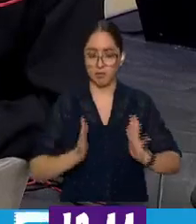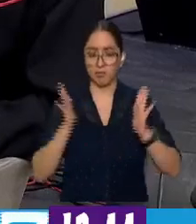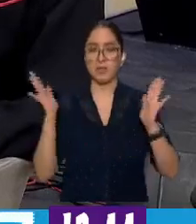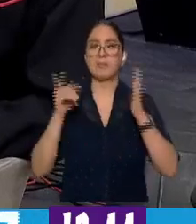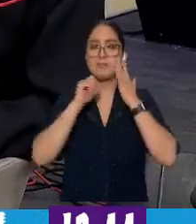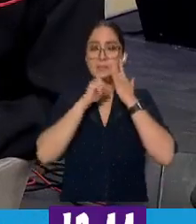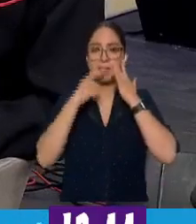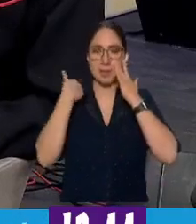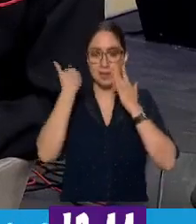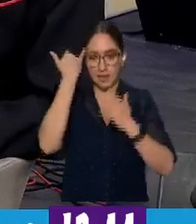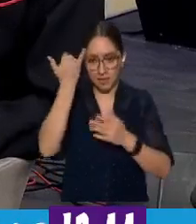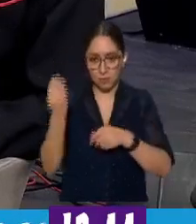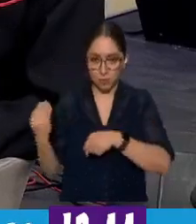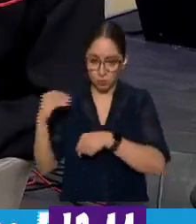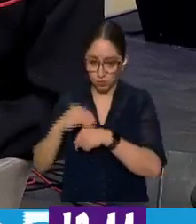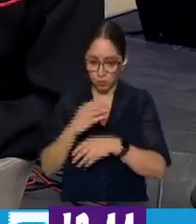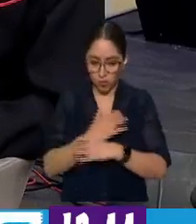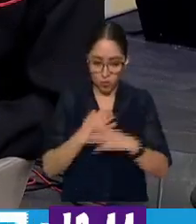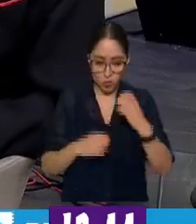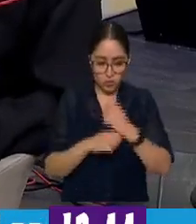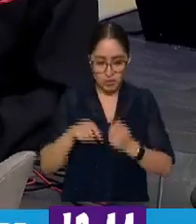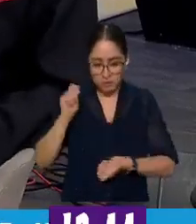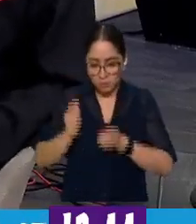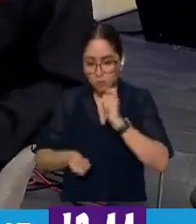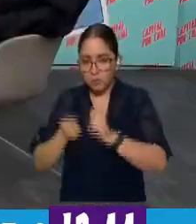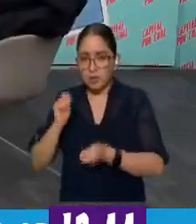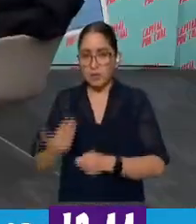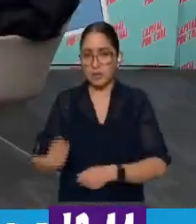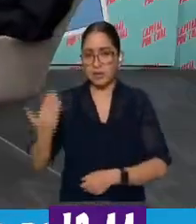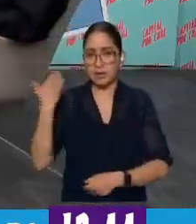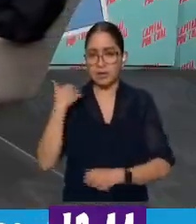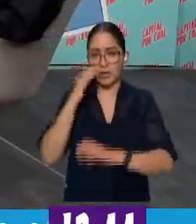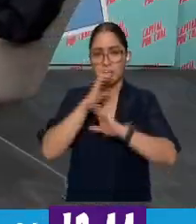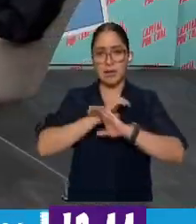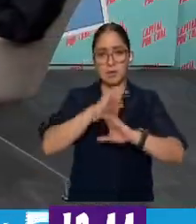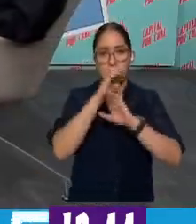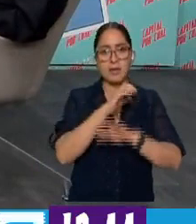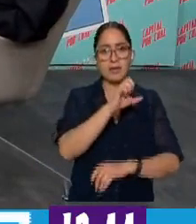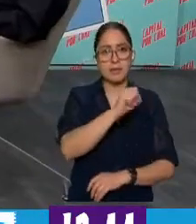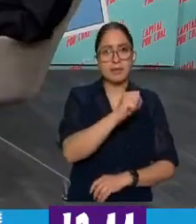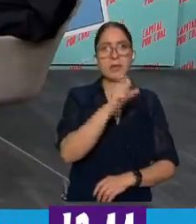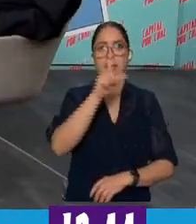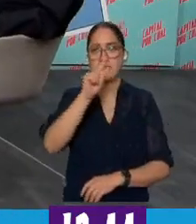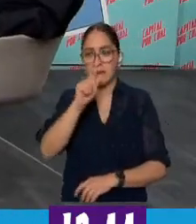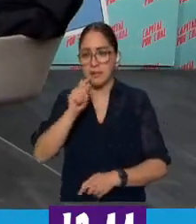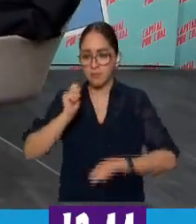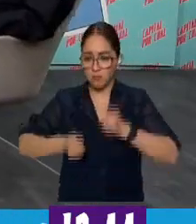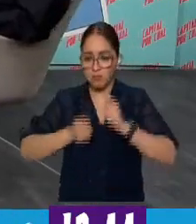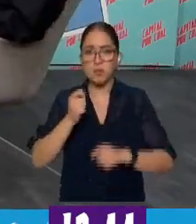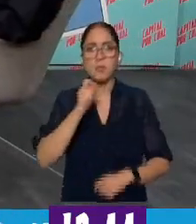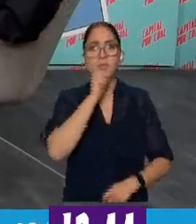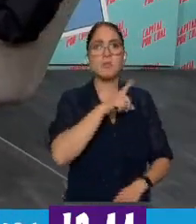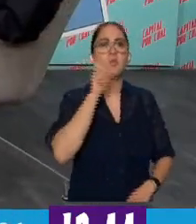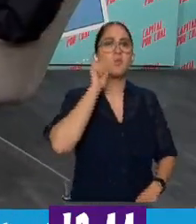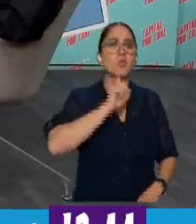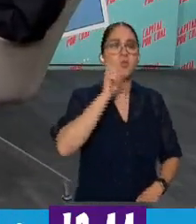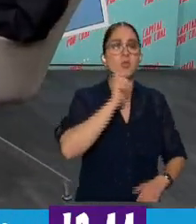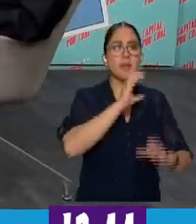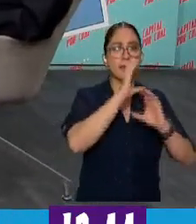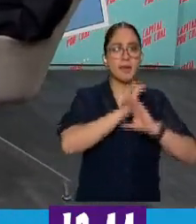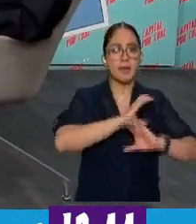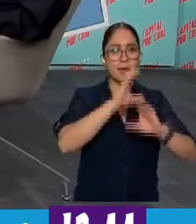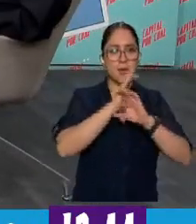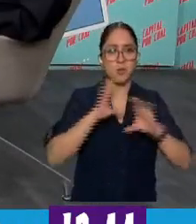algunos arreglillos de metales, porque bueno, canciones de los claro. 60 y 70 tuvieron metales, también coristas